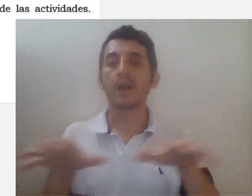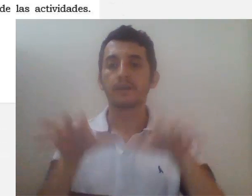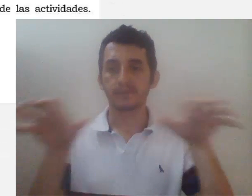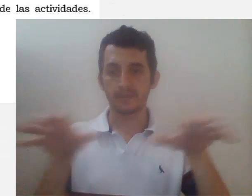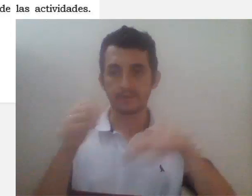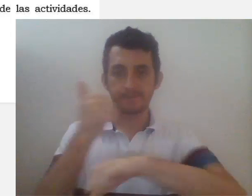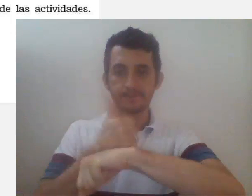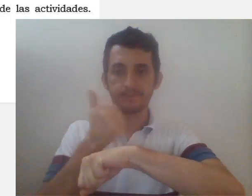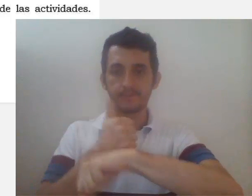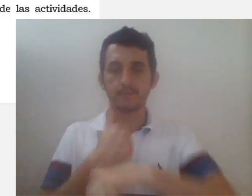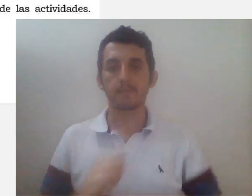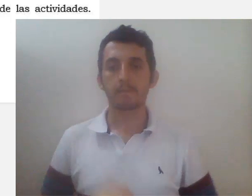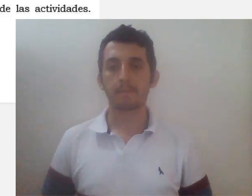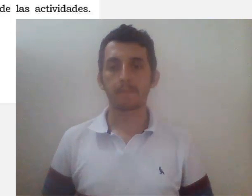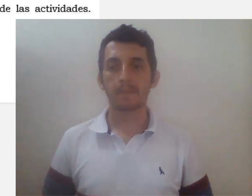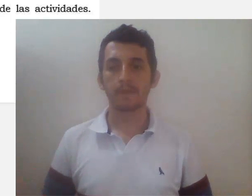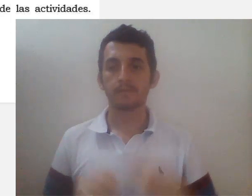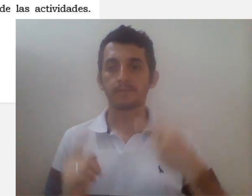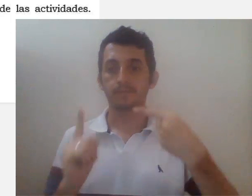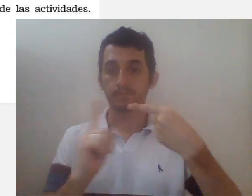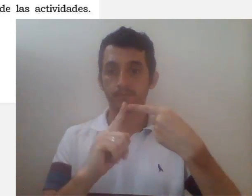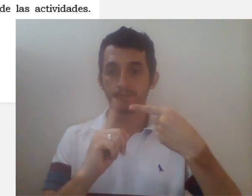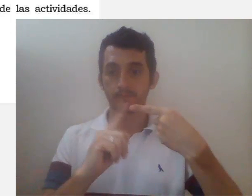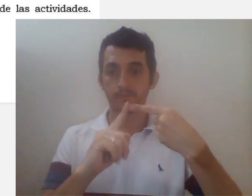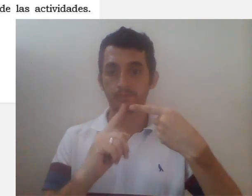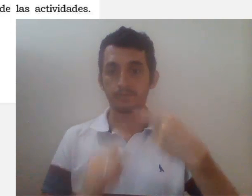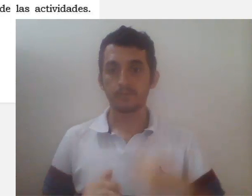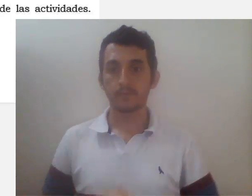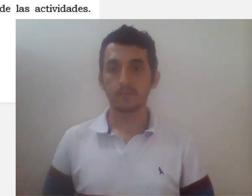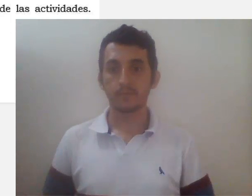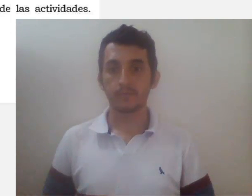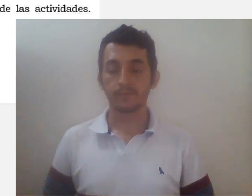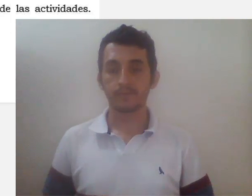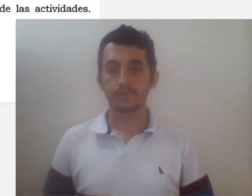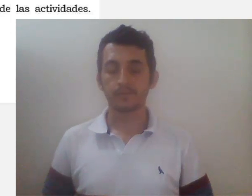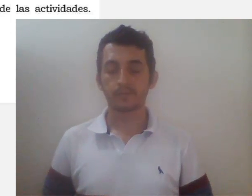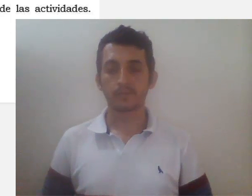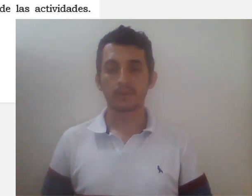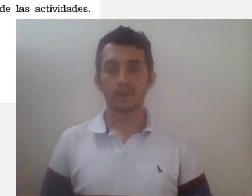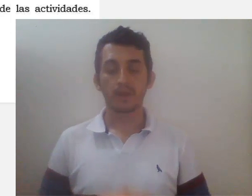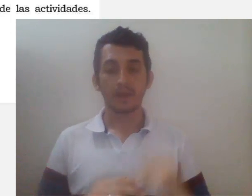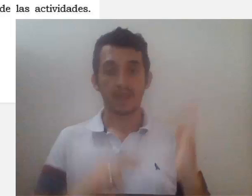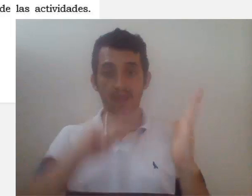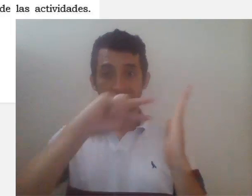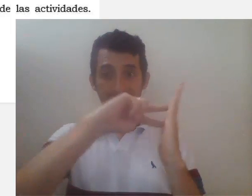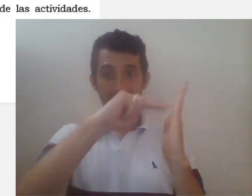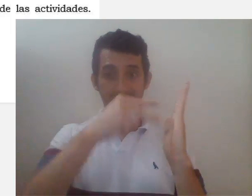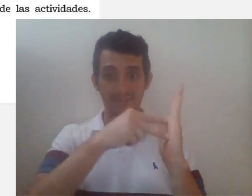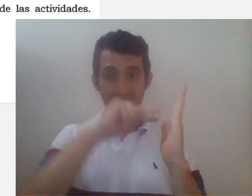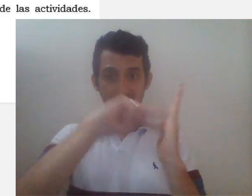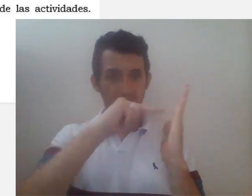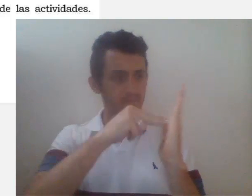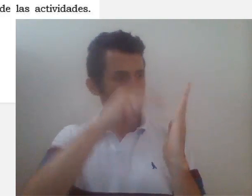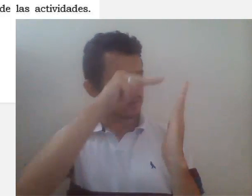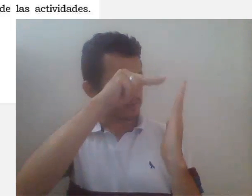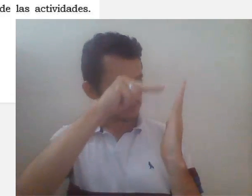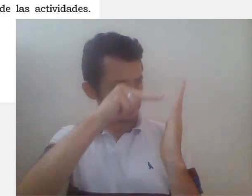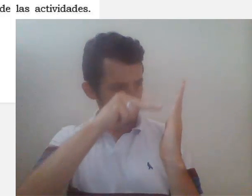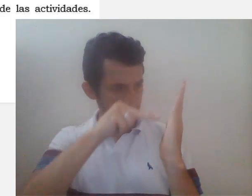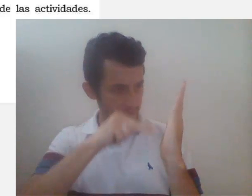Actividades. Primero, leer las definiciones dadas.